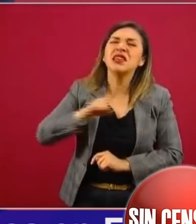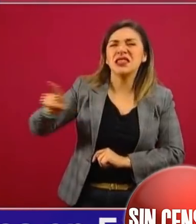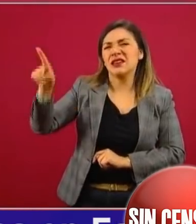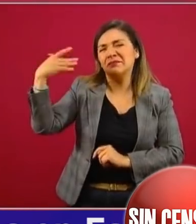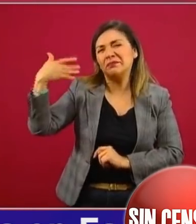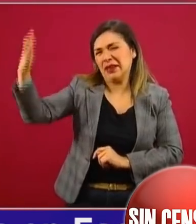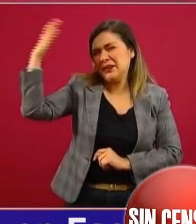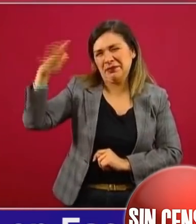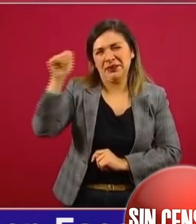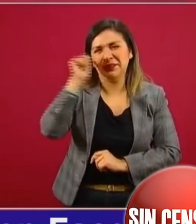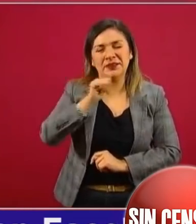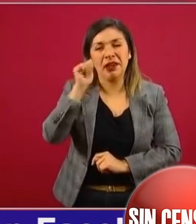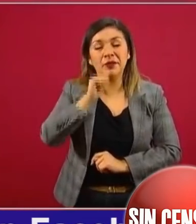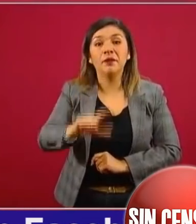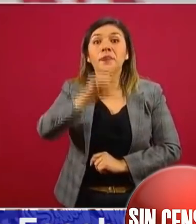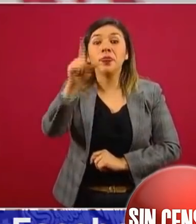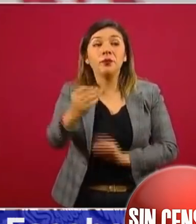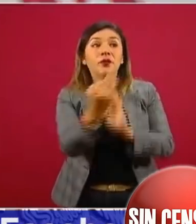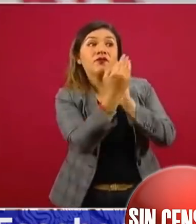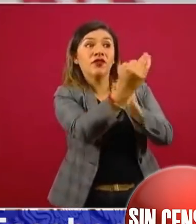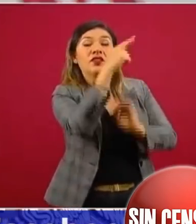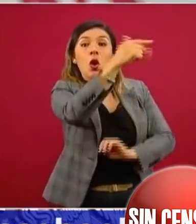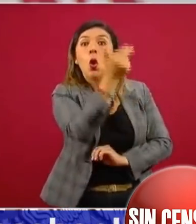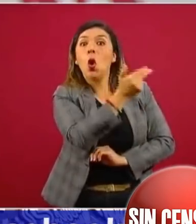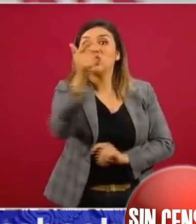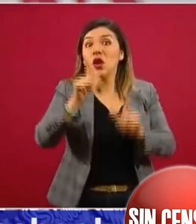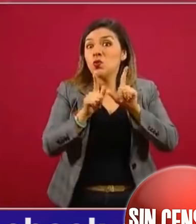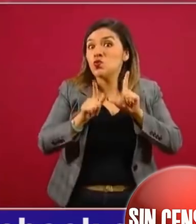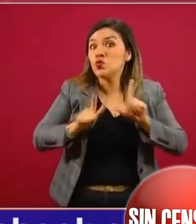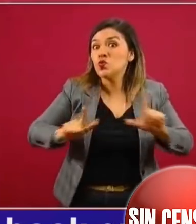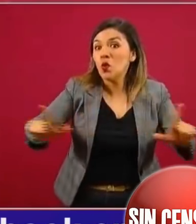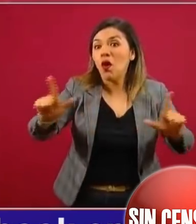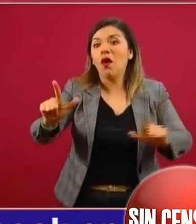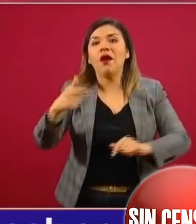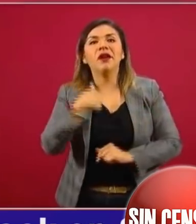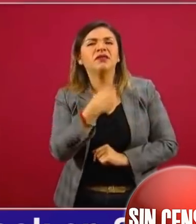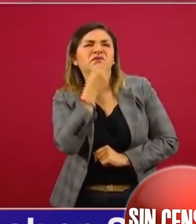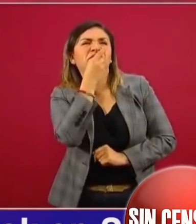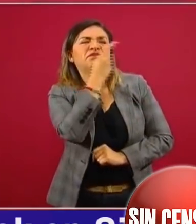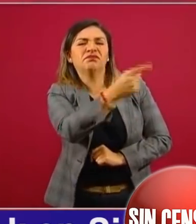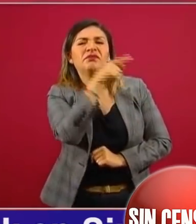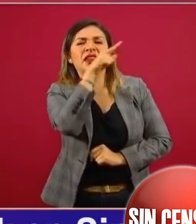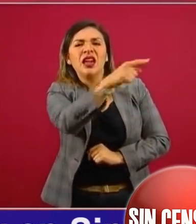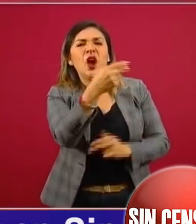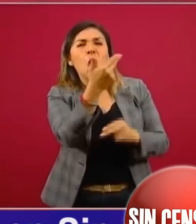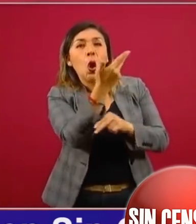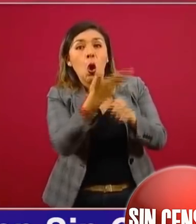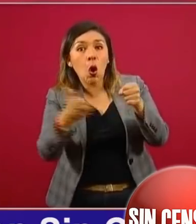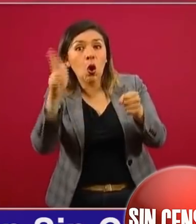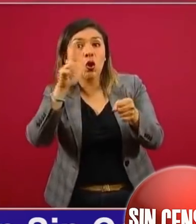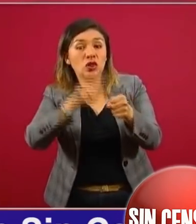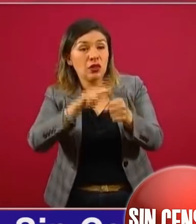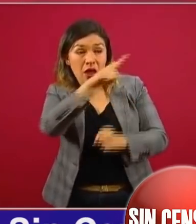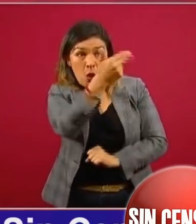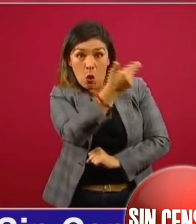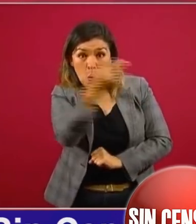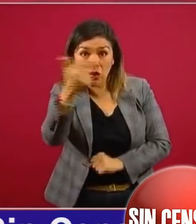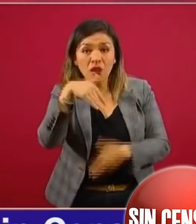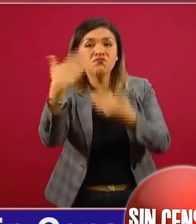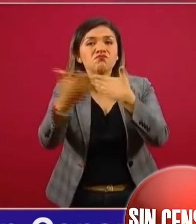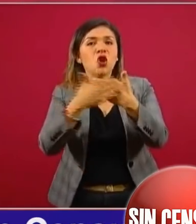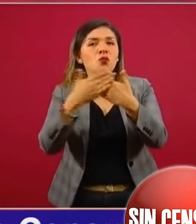vendida. Y luego pasábamos enfrente de un hotel de lujo y decíamos, ese hotel será hospital, ese hotel